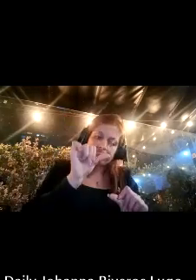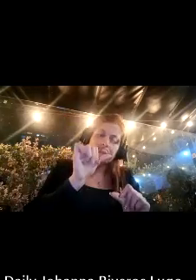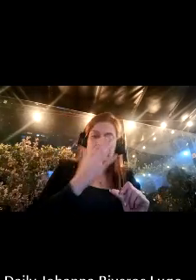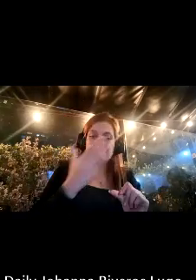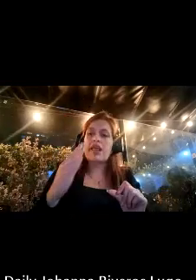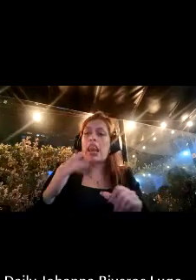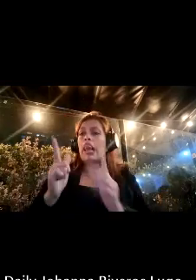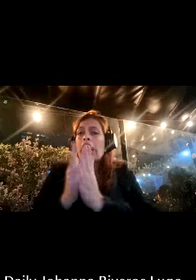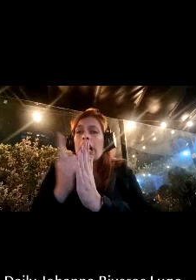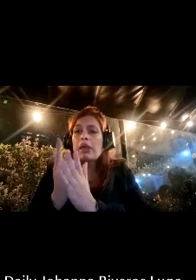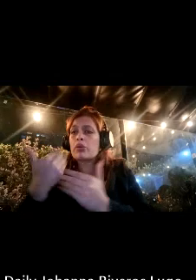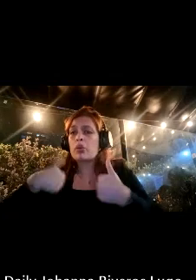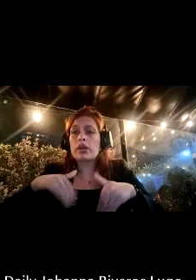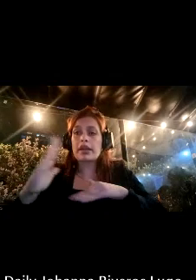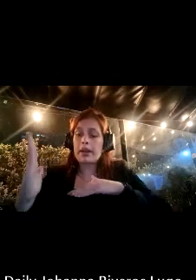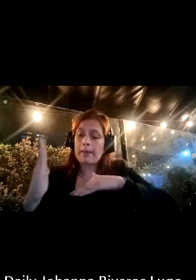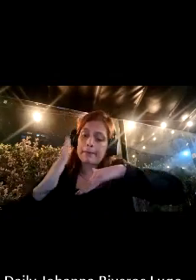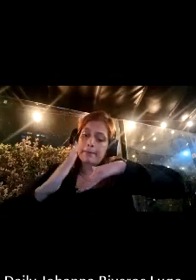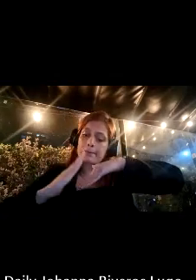el segundo paso.